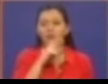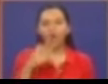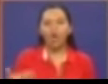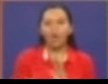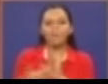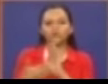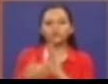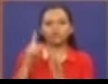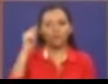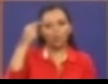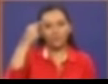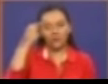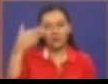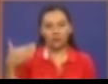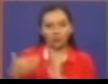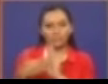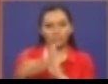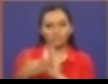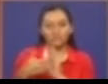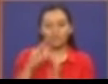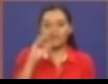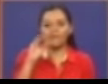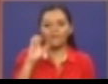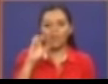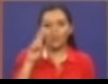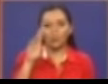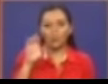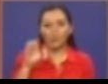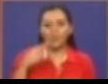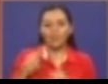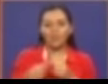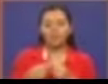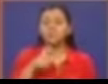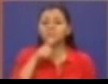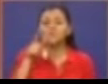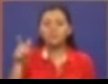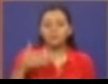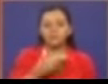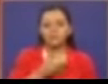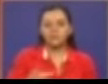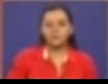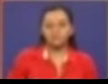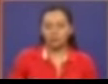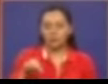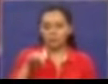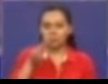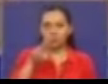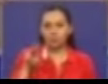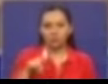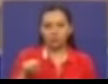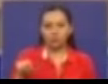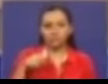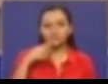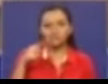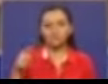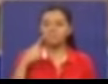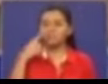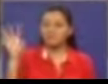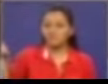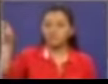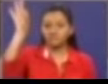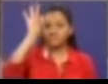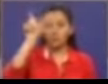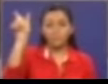opuestos a la actual administración de la FEUE de Quito, presidida por el estudiante Carlos Muñoz, a quien ellos